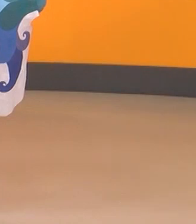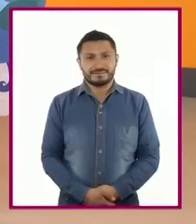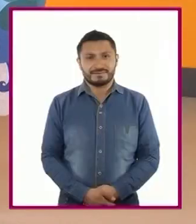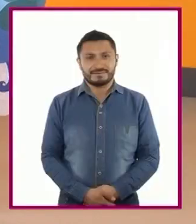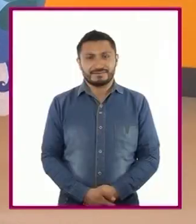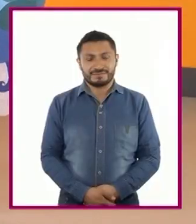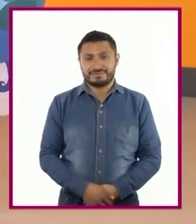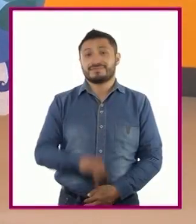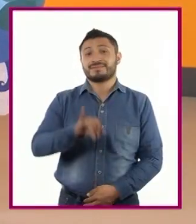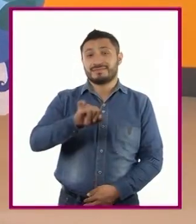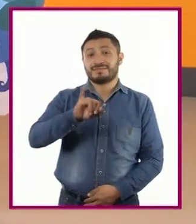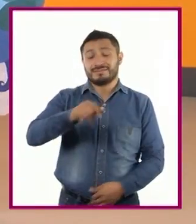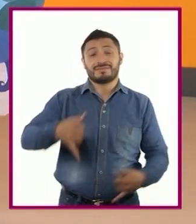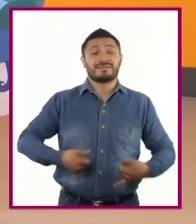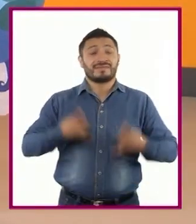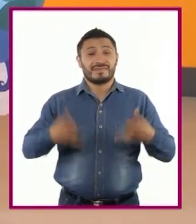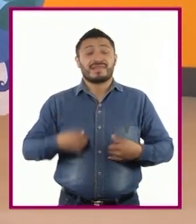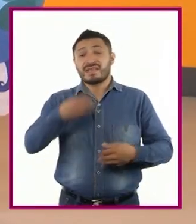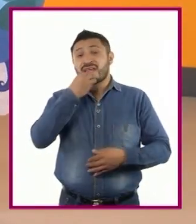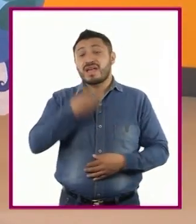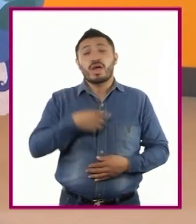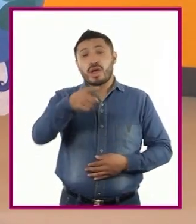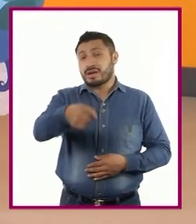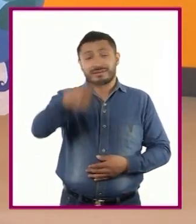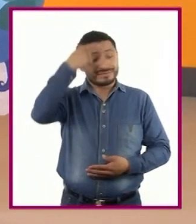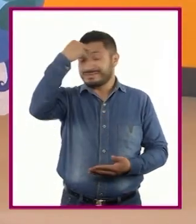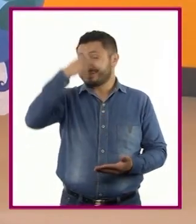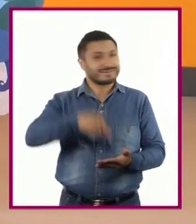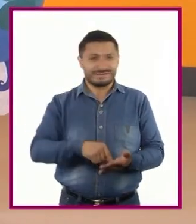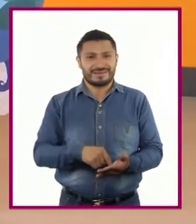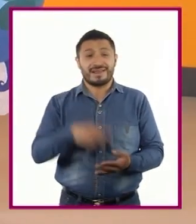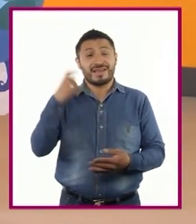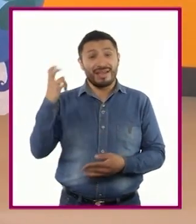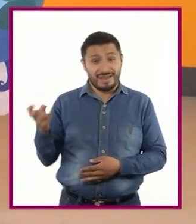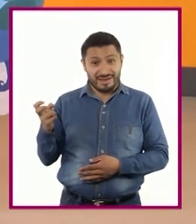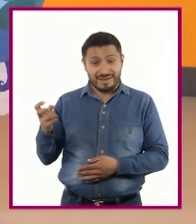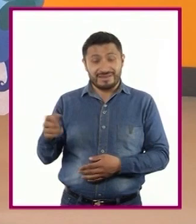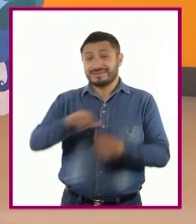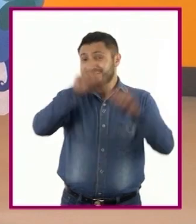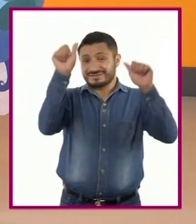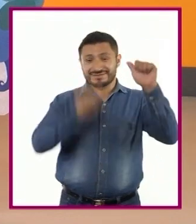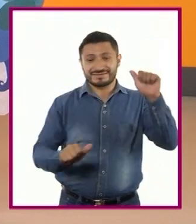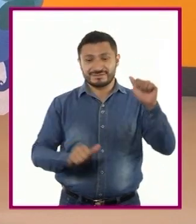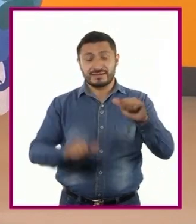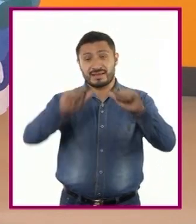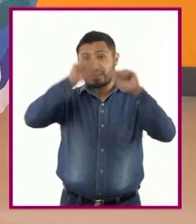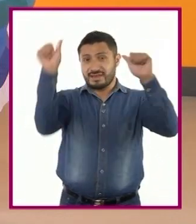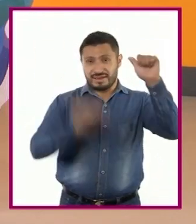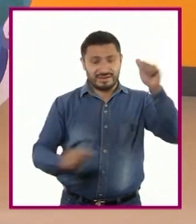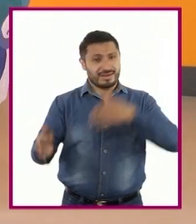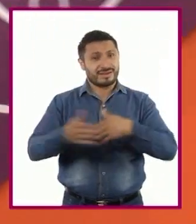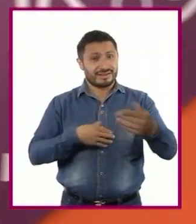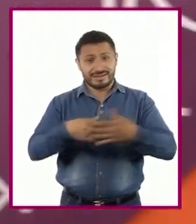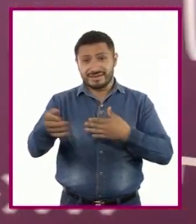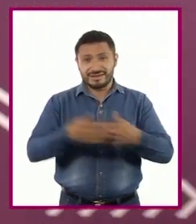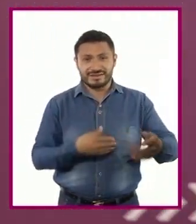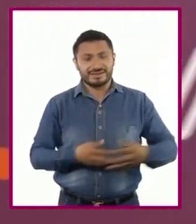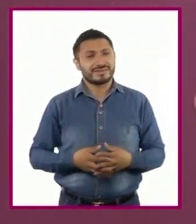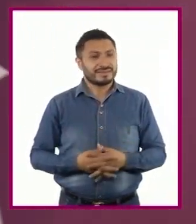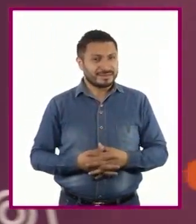Así es, jóvenes, y aunque ustedes no lo crean, esto es arte. Arte contemporáneo.